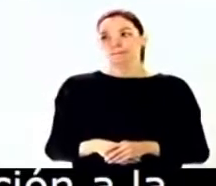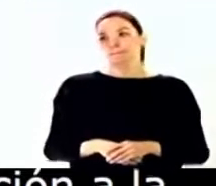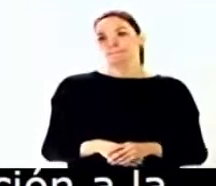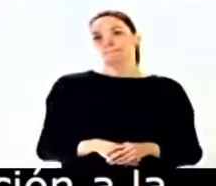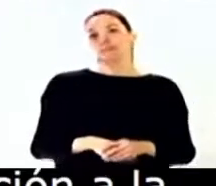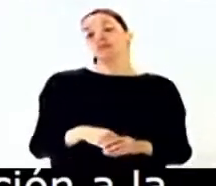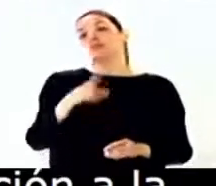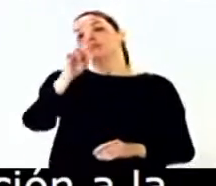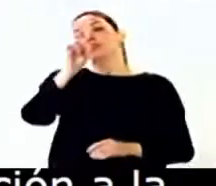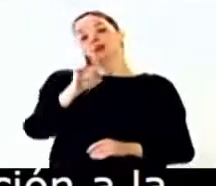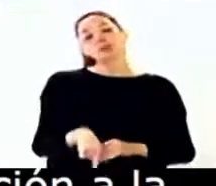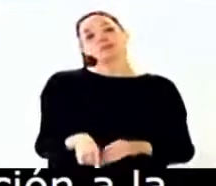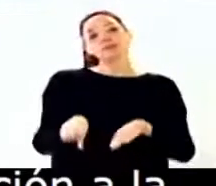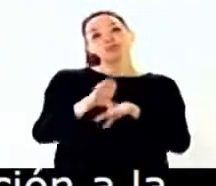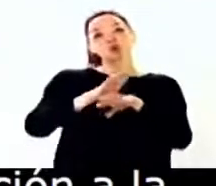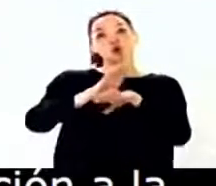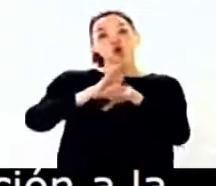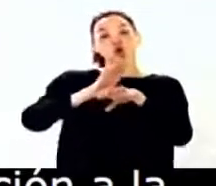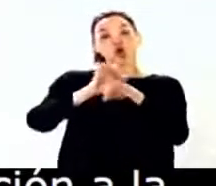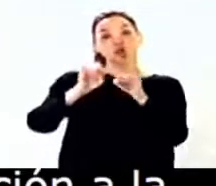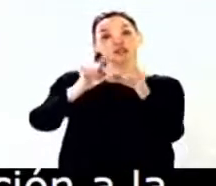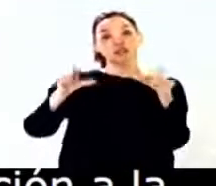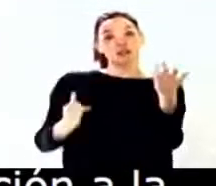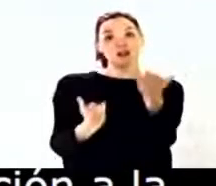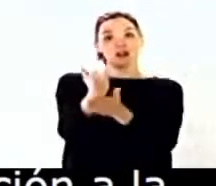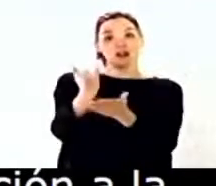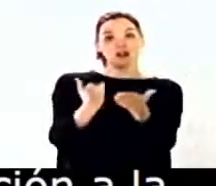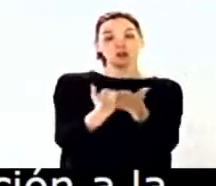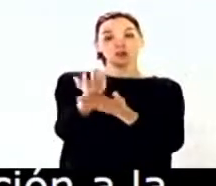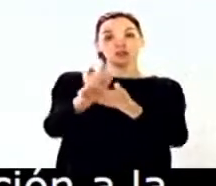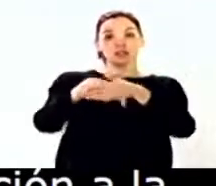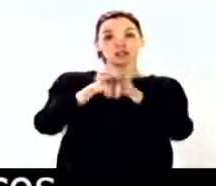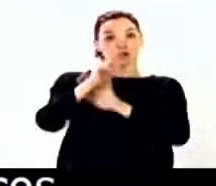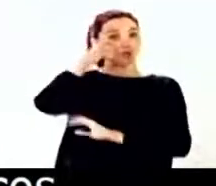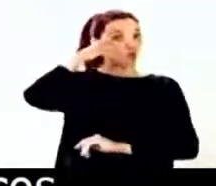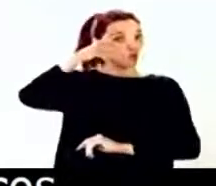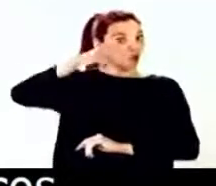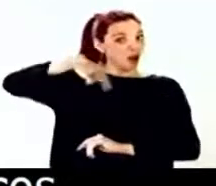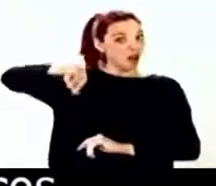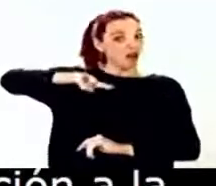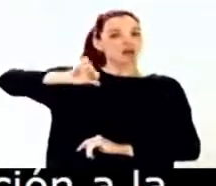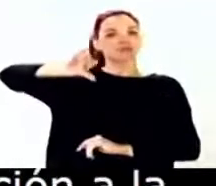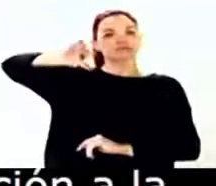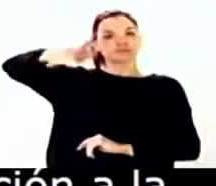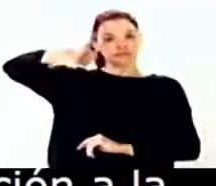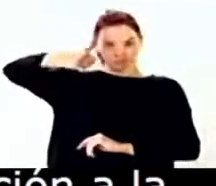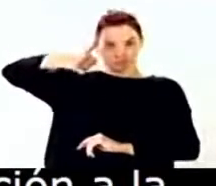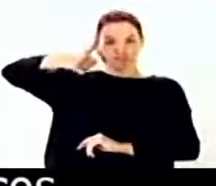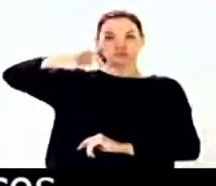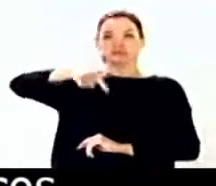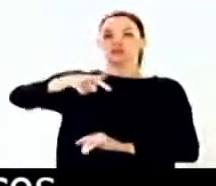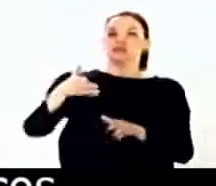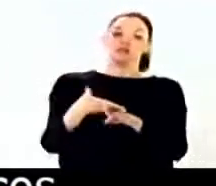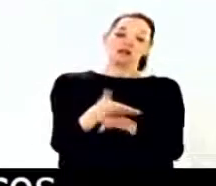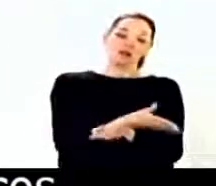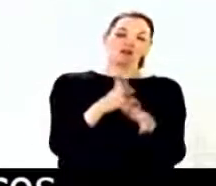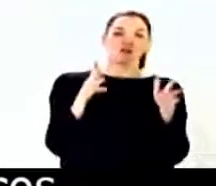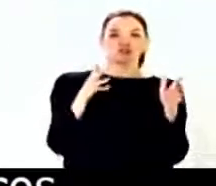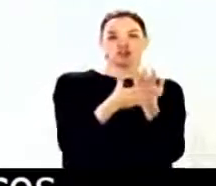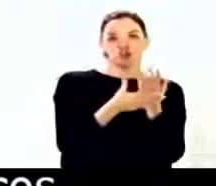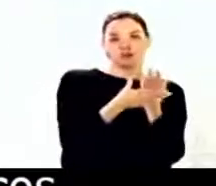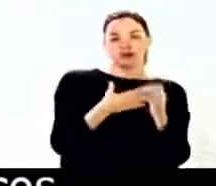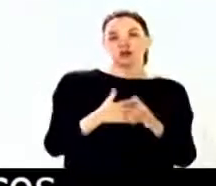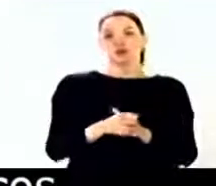otro lado, la Consejería de Agricultura y Desarrollo Rural ha aprobado en Consejo de Gobierno el